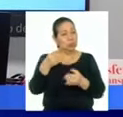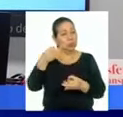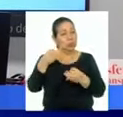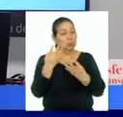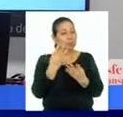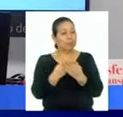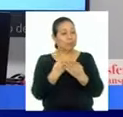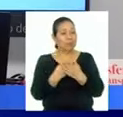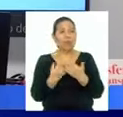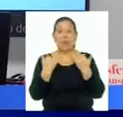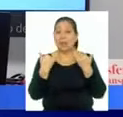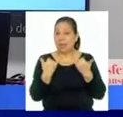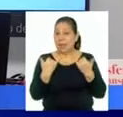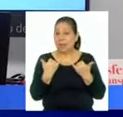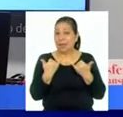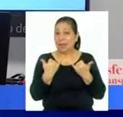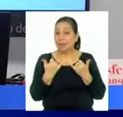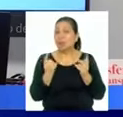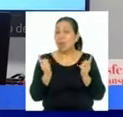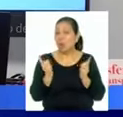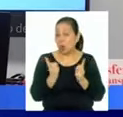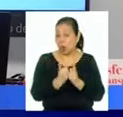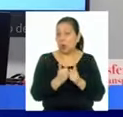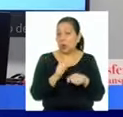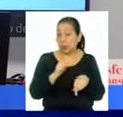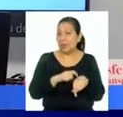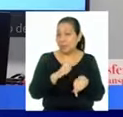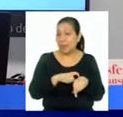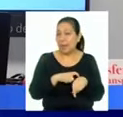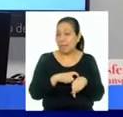nacional. En este corto periodo